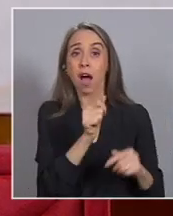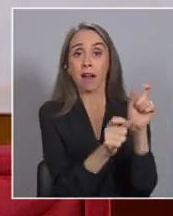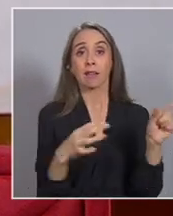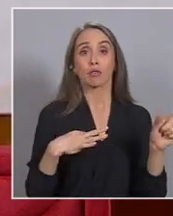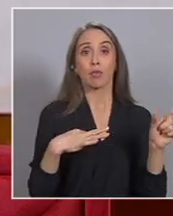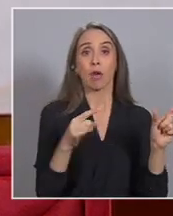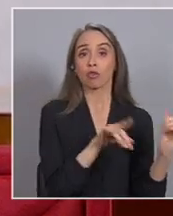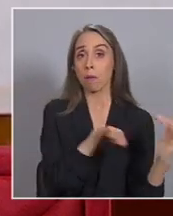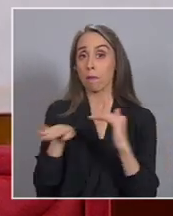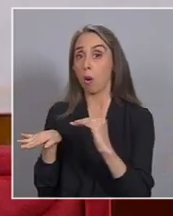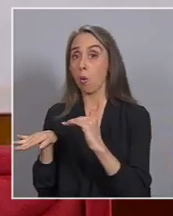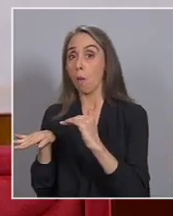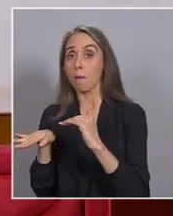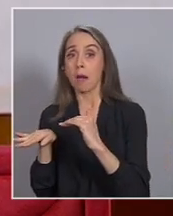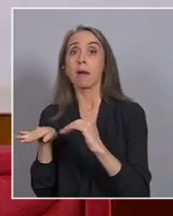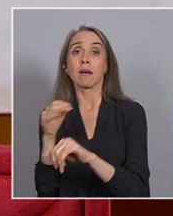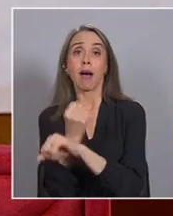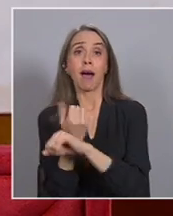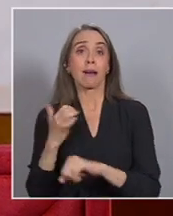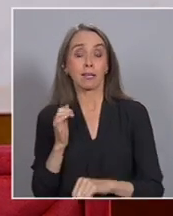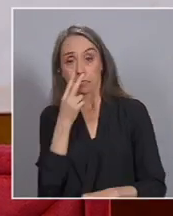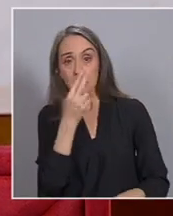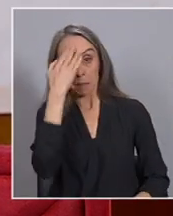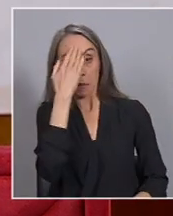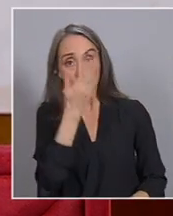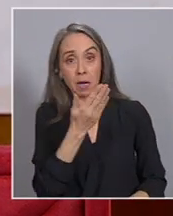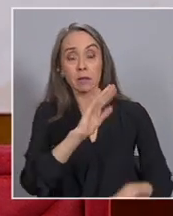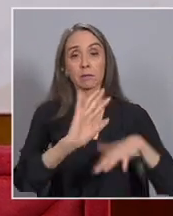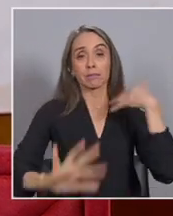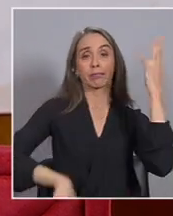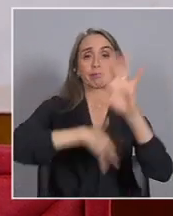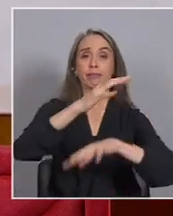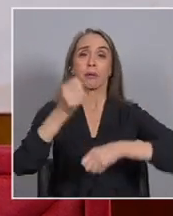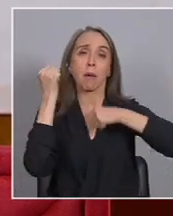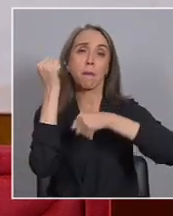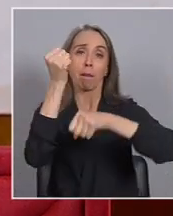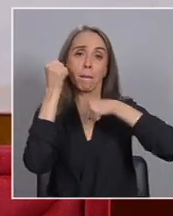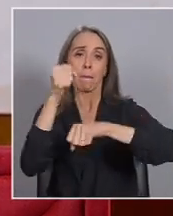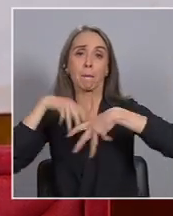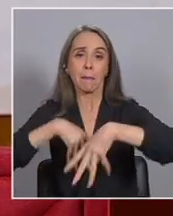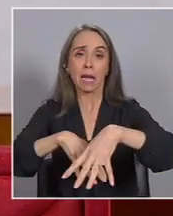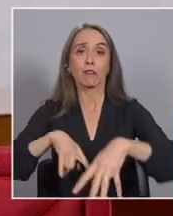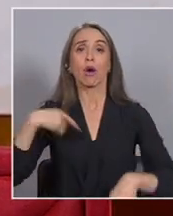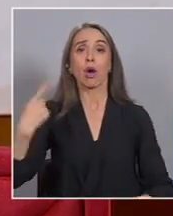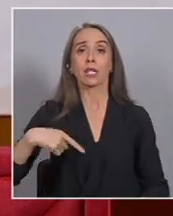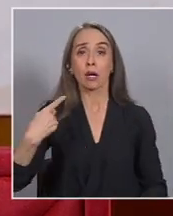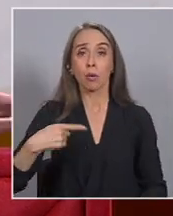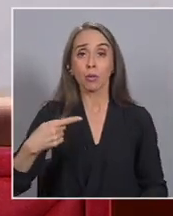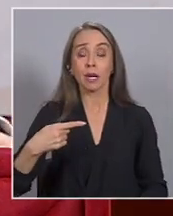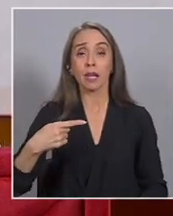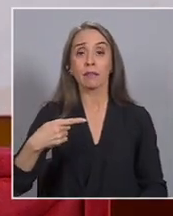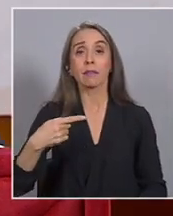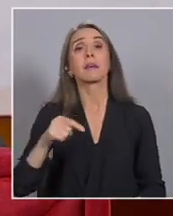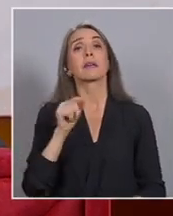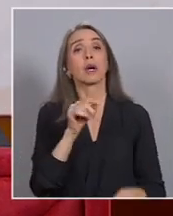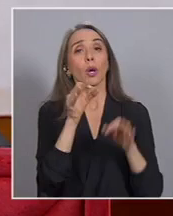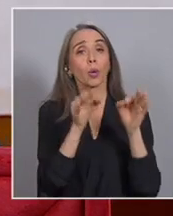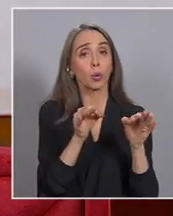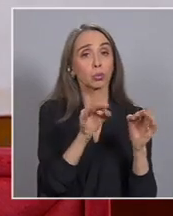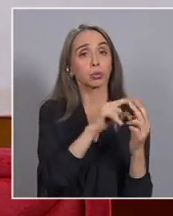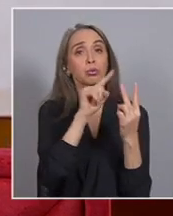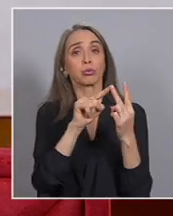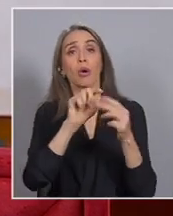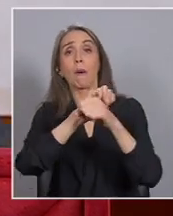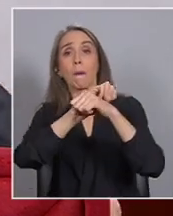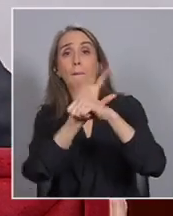ciudadano. Las manifestaciones violentas eran recurrentes y junto con la pandemia